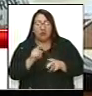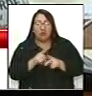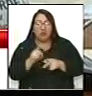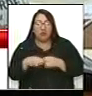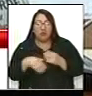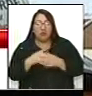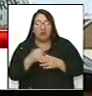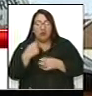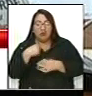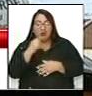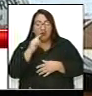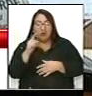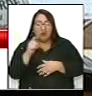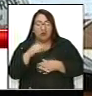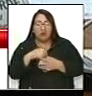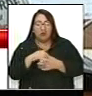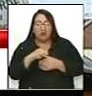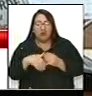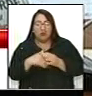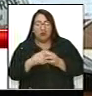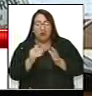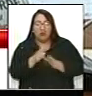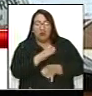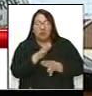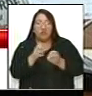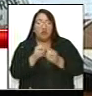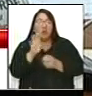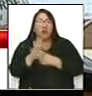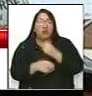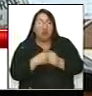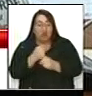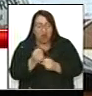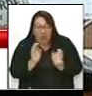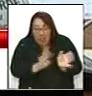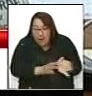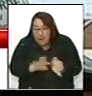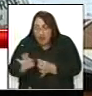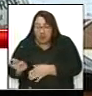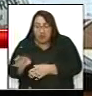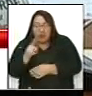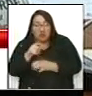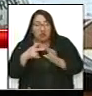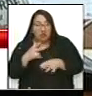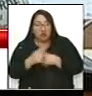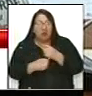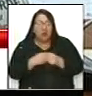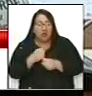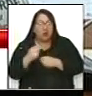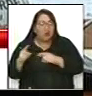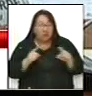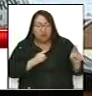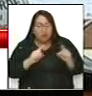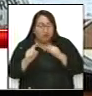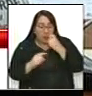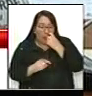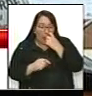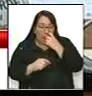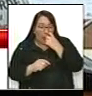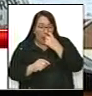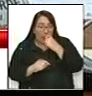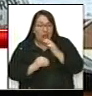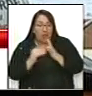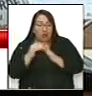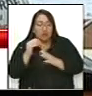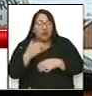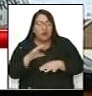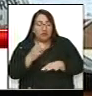he sido funcionaria por un lapso de 4 años. Muy aparte, 18 años de dirigencia, que mi escala, la